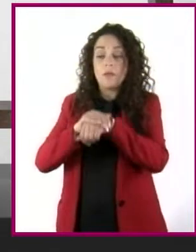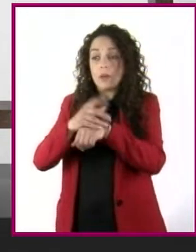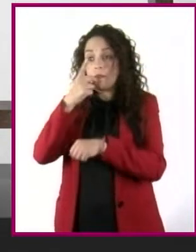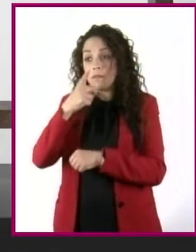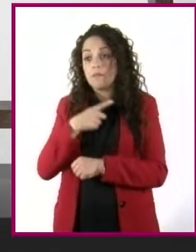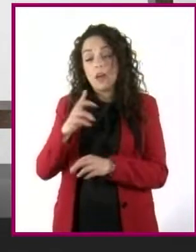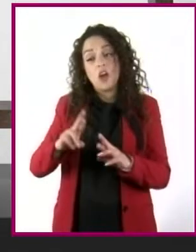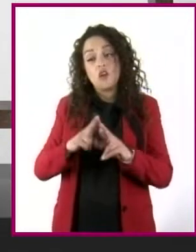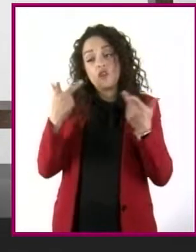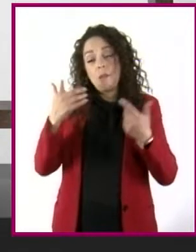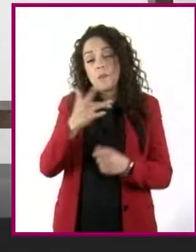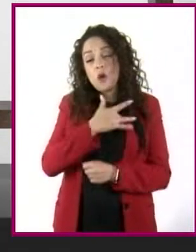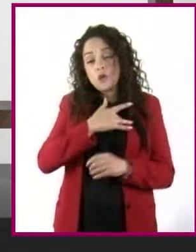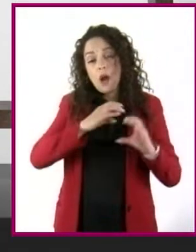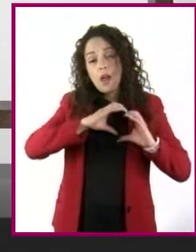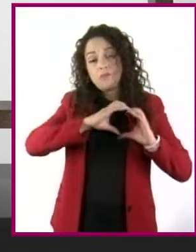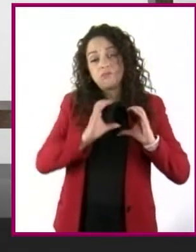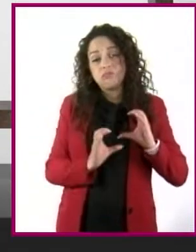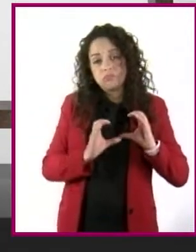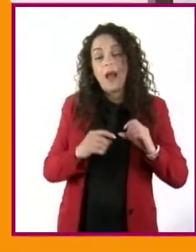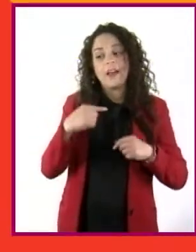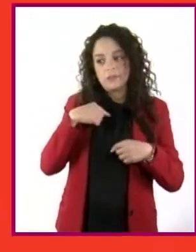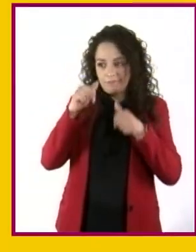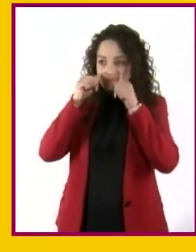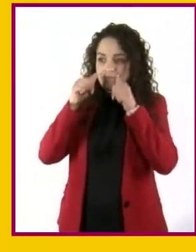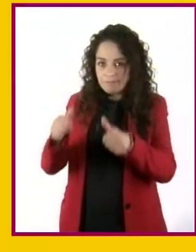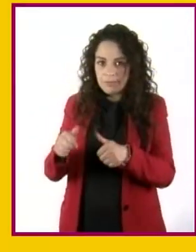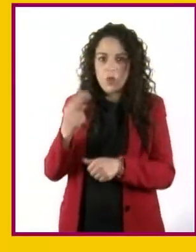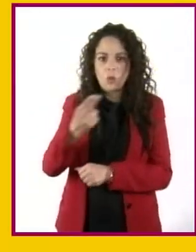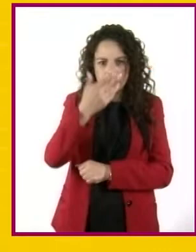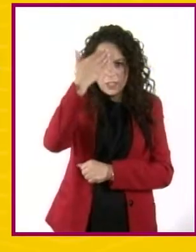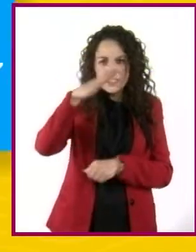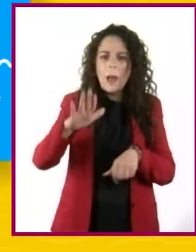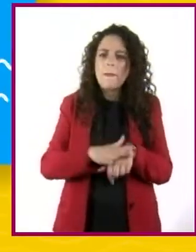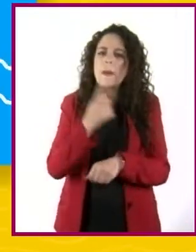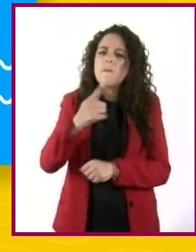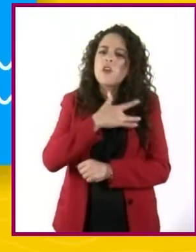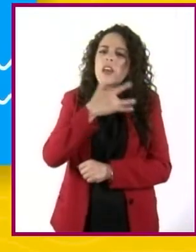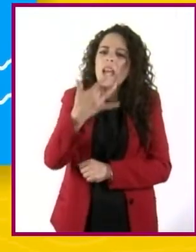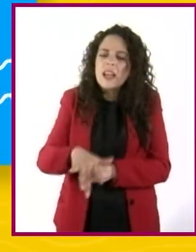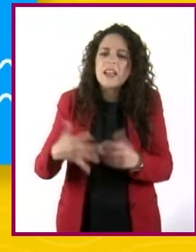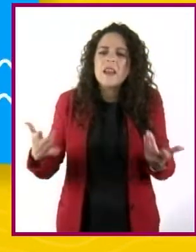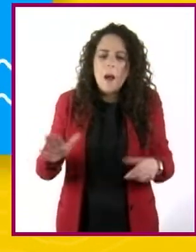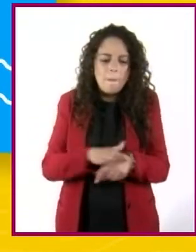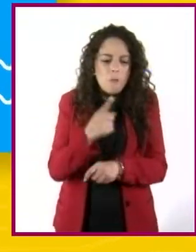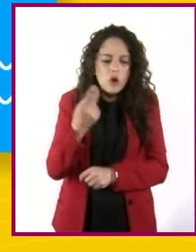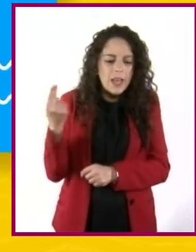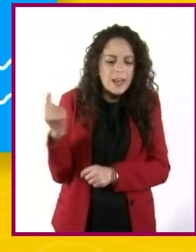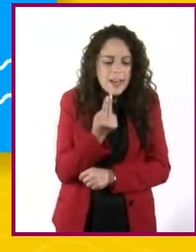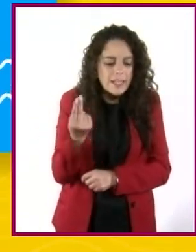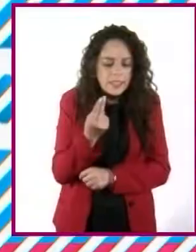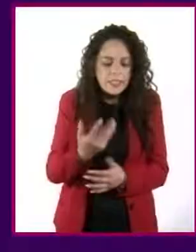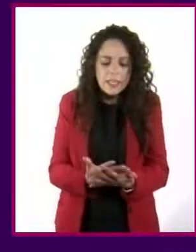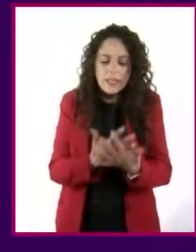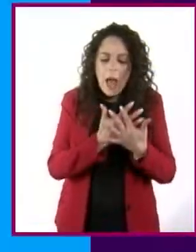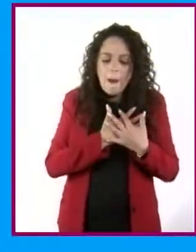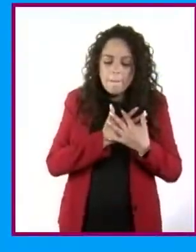corazón. ¿Y ustedes saben por qué nos enamoramos? ¿Por qué necesitamos amar y ser